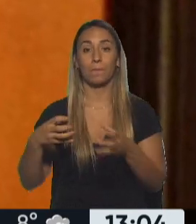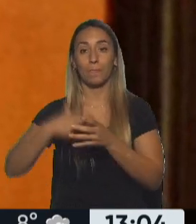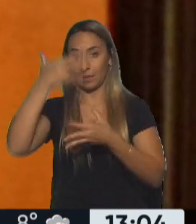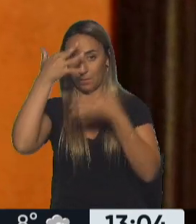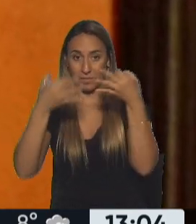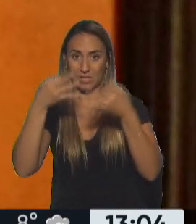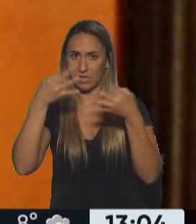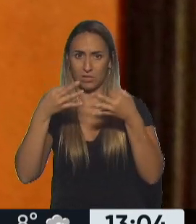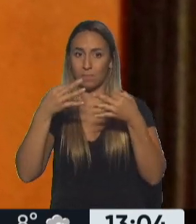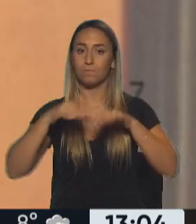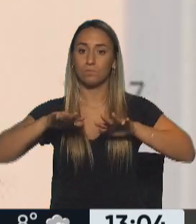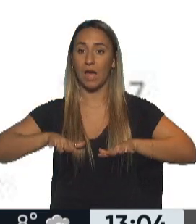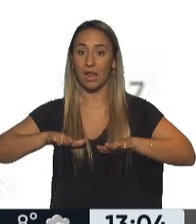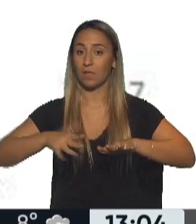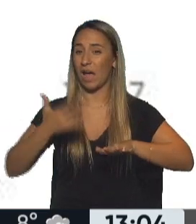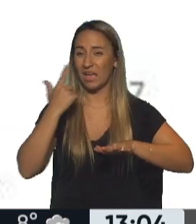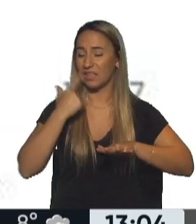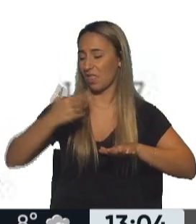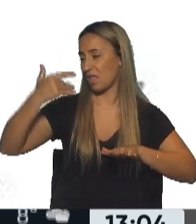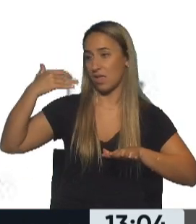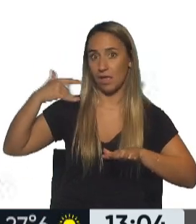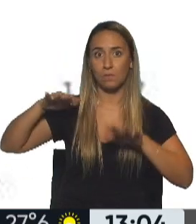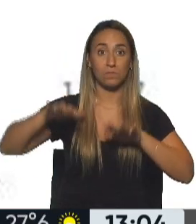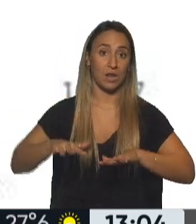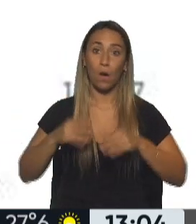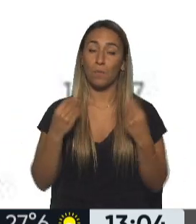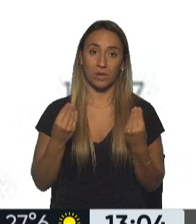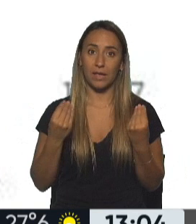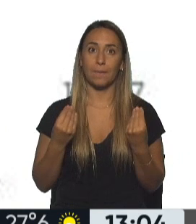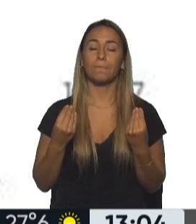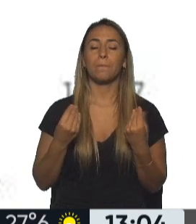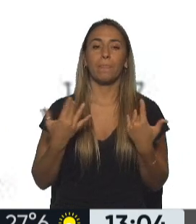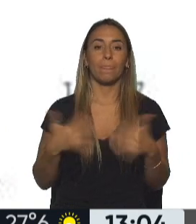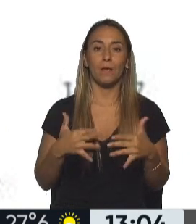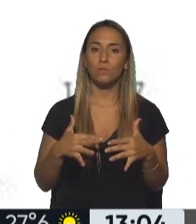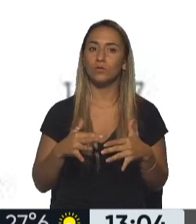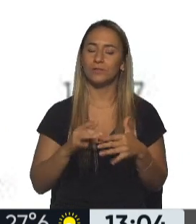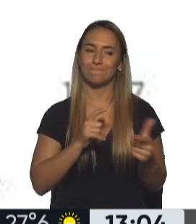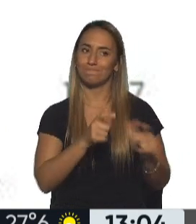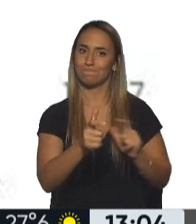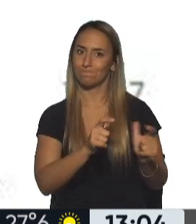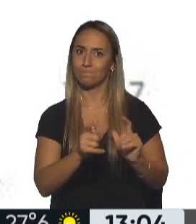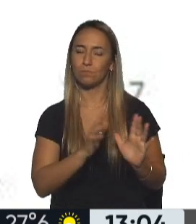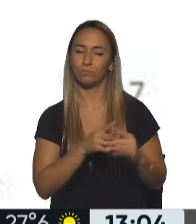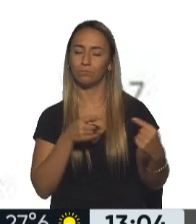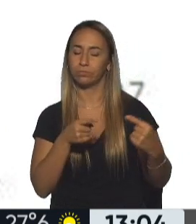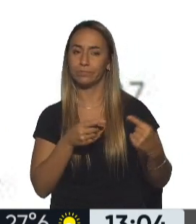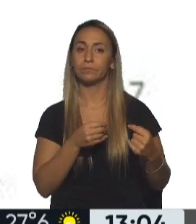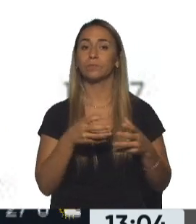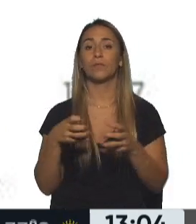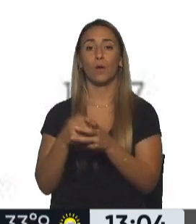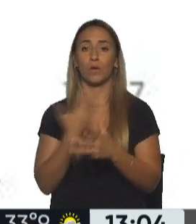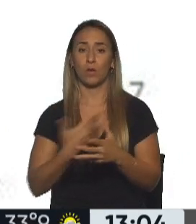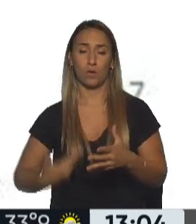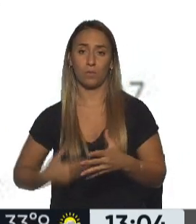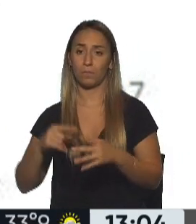está paralizado desde hace días por las diferencias planteadas entre el oficialismo y la oposición para finalmente definir quiénes